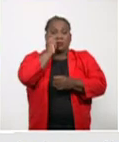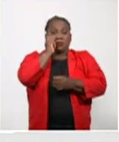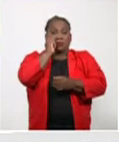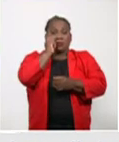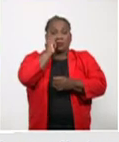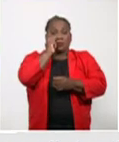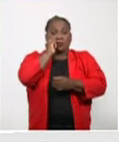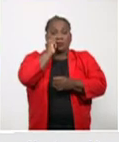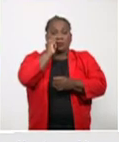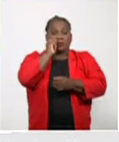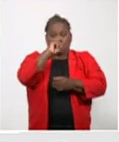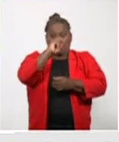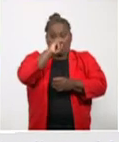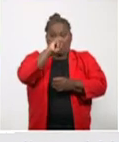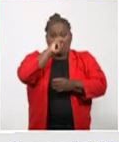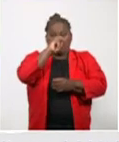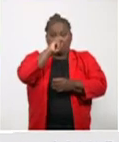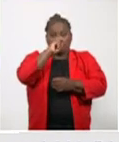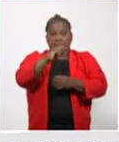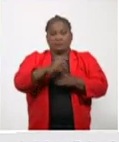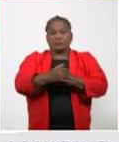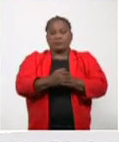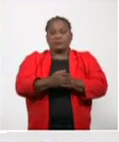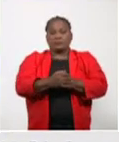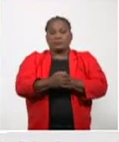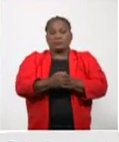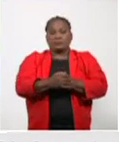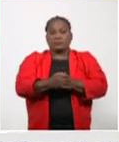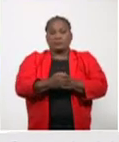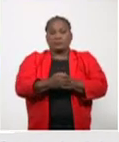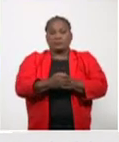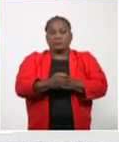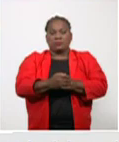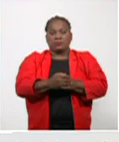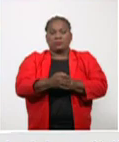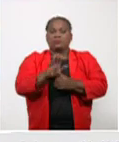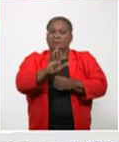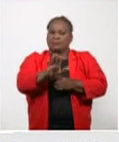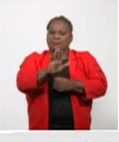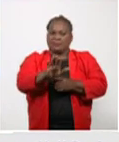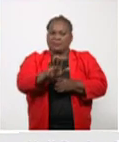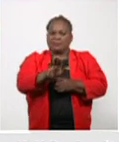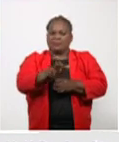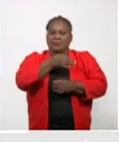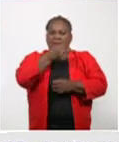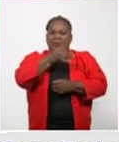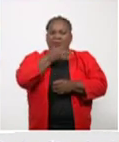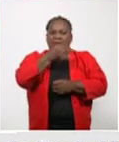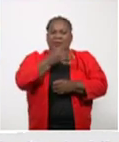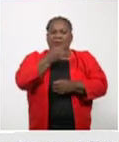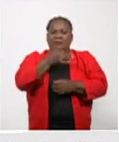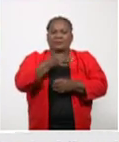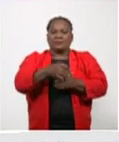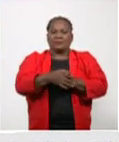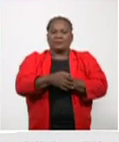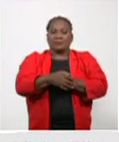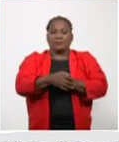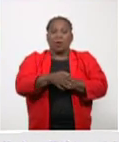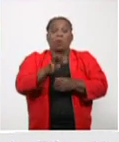de, les digo ahora, correcto, Es una